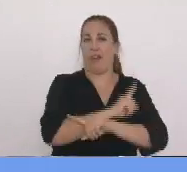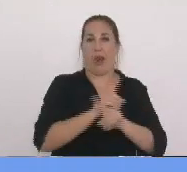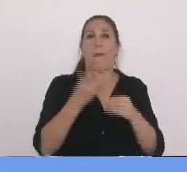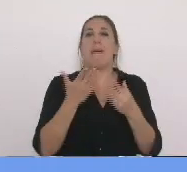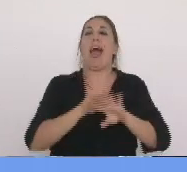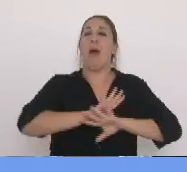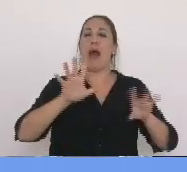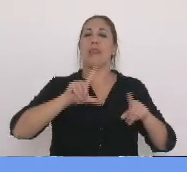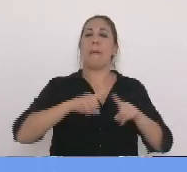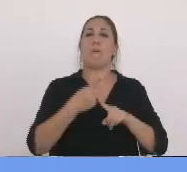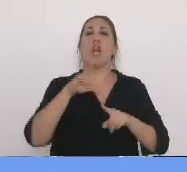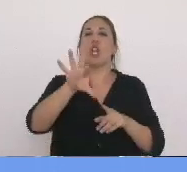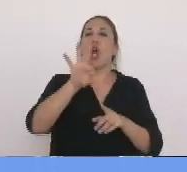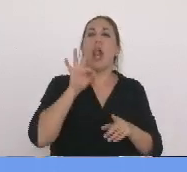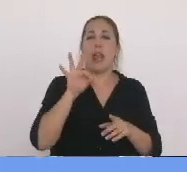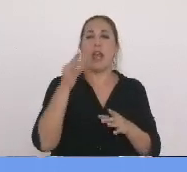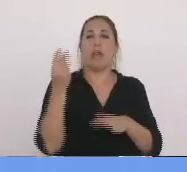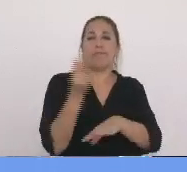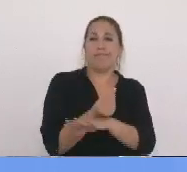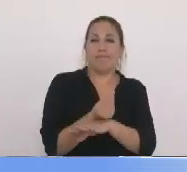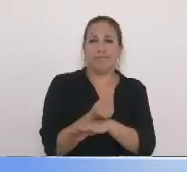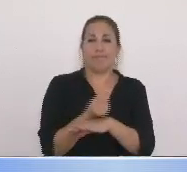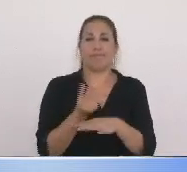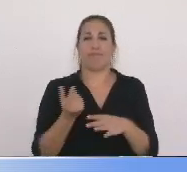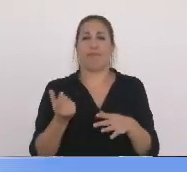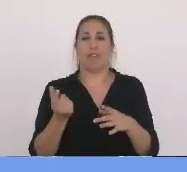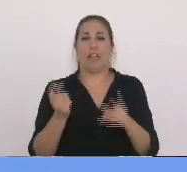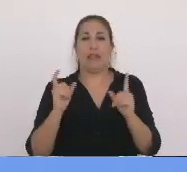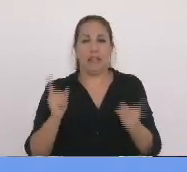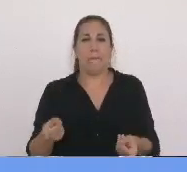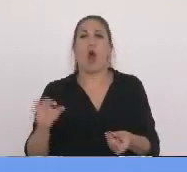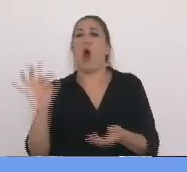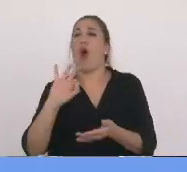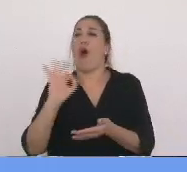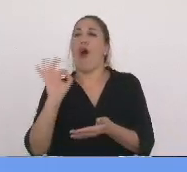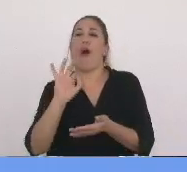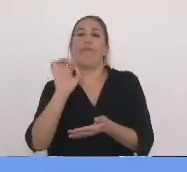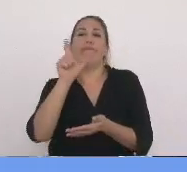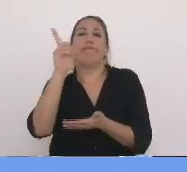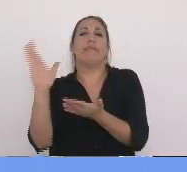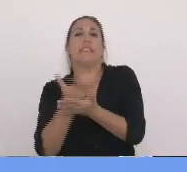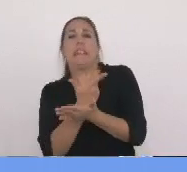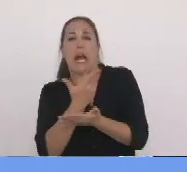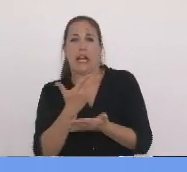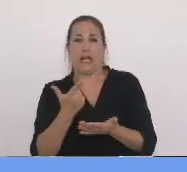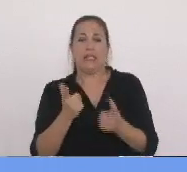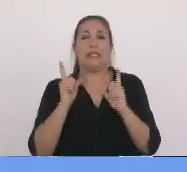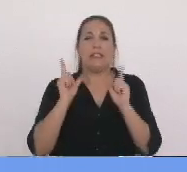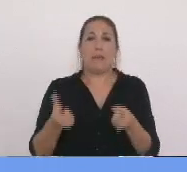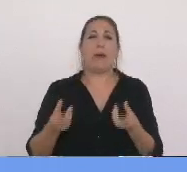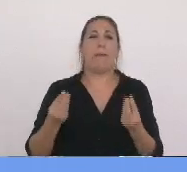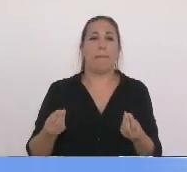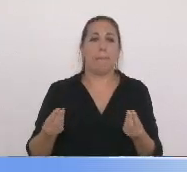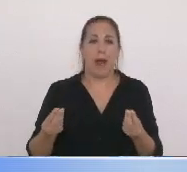el nombre los nombramientos y las destituciones de los magistrados y para desembarazar al